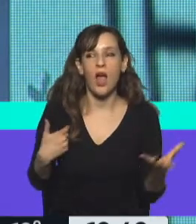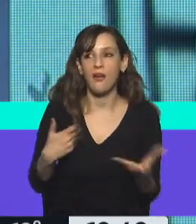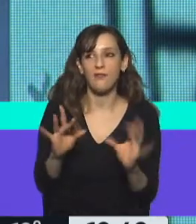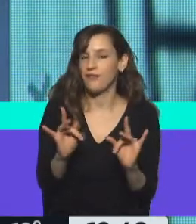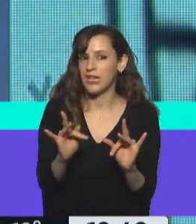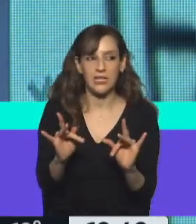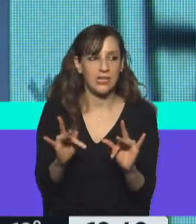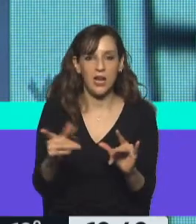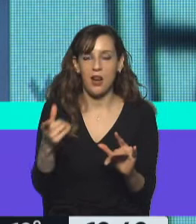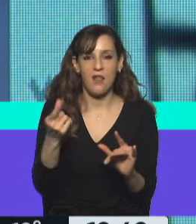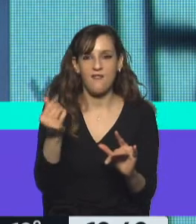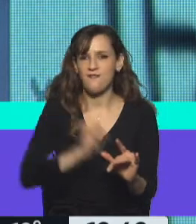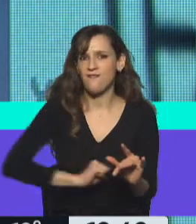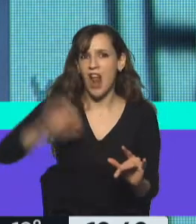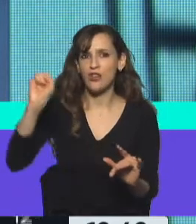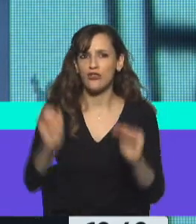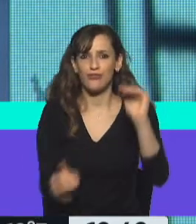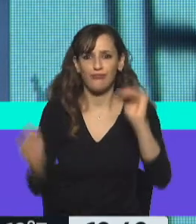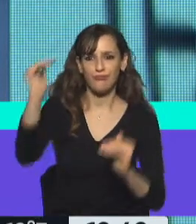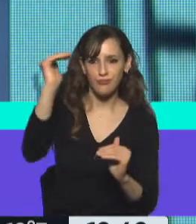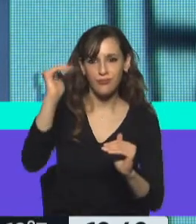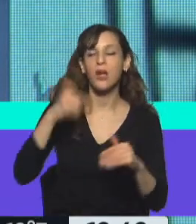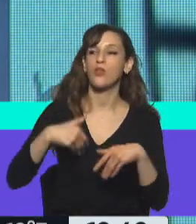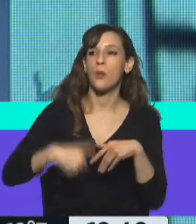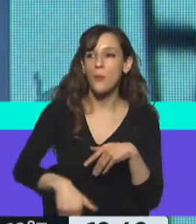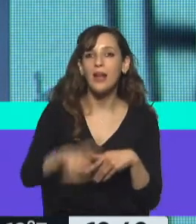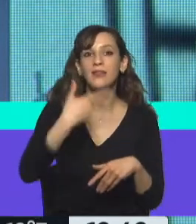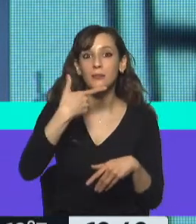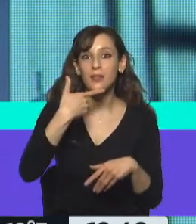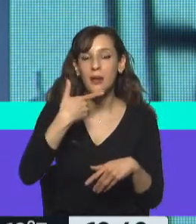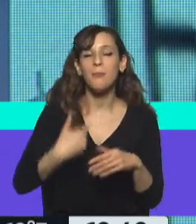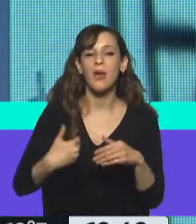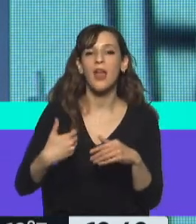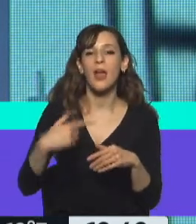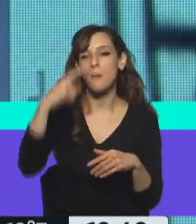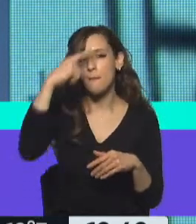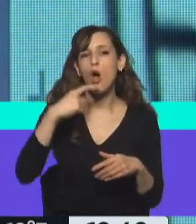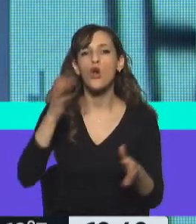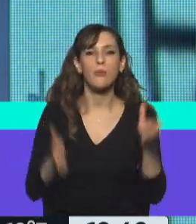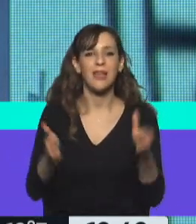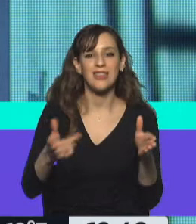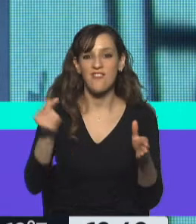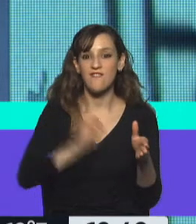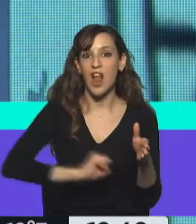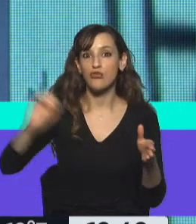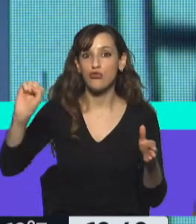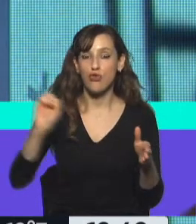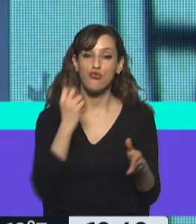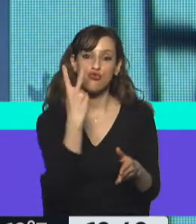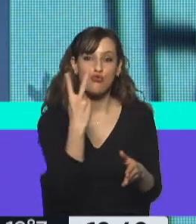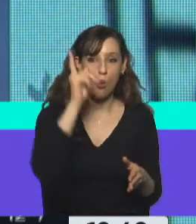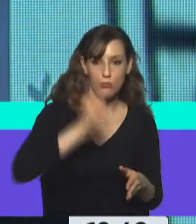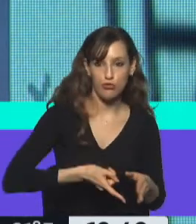espera que para septiembre podamos estar hablando de tasas de inflación mensual que sean del 2 y no del 3%